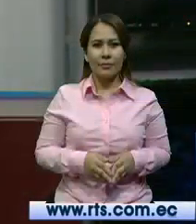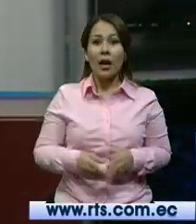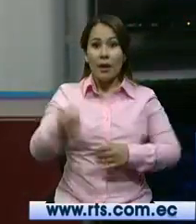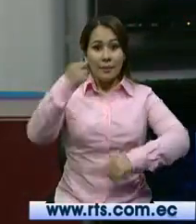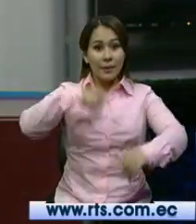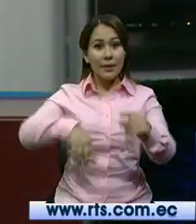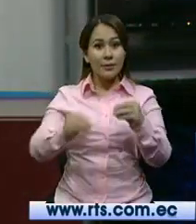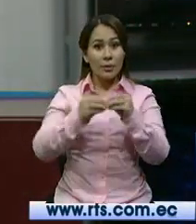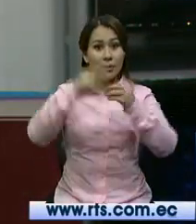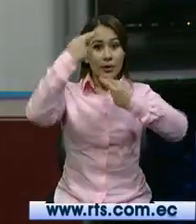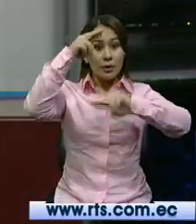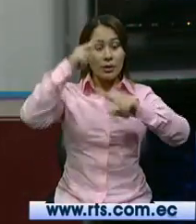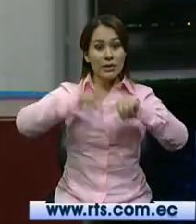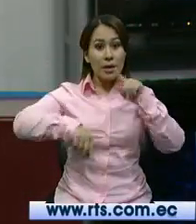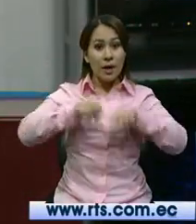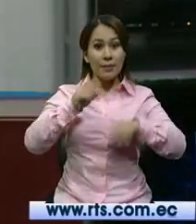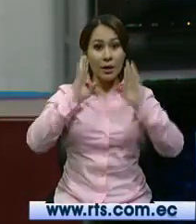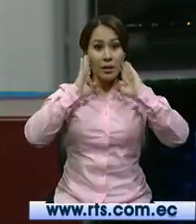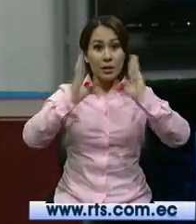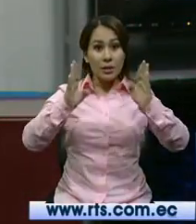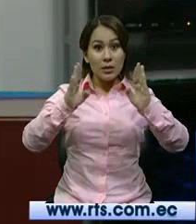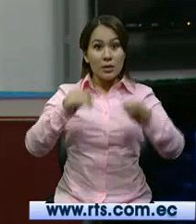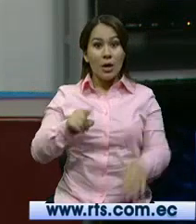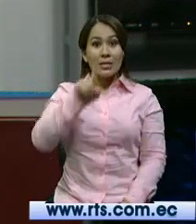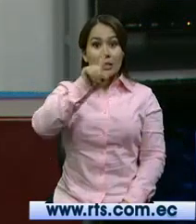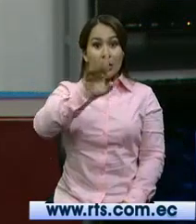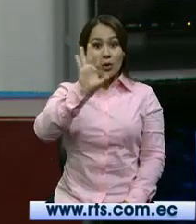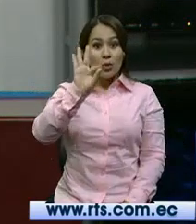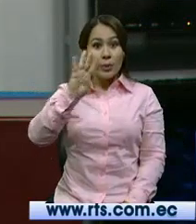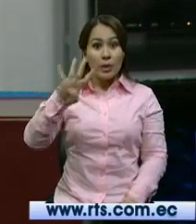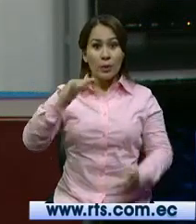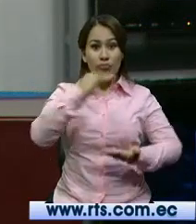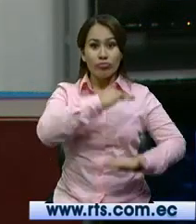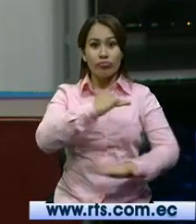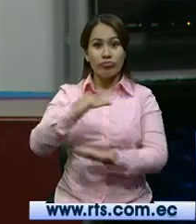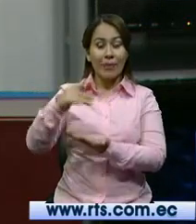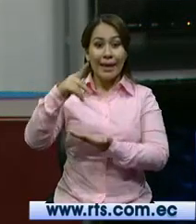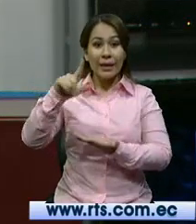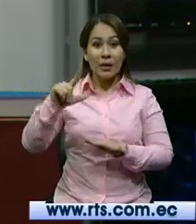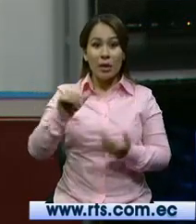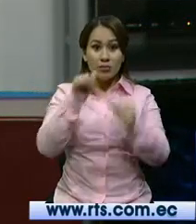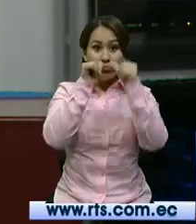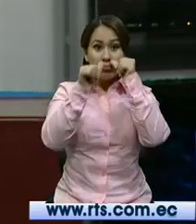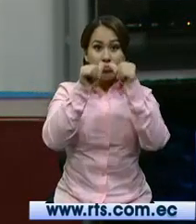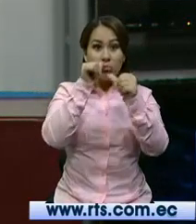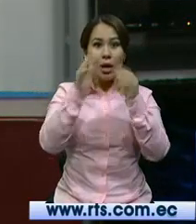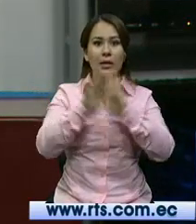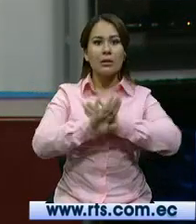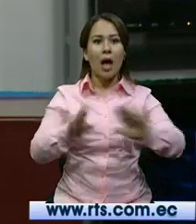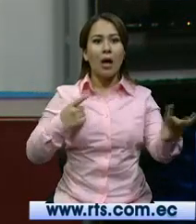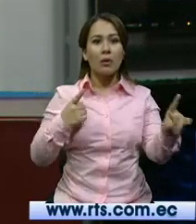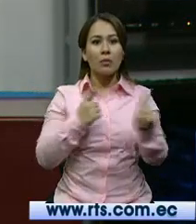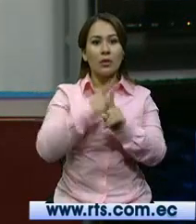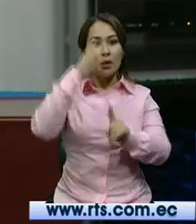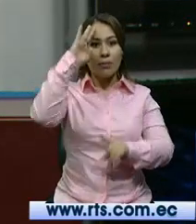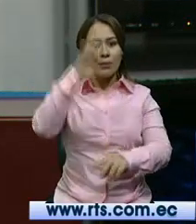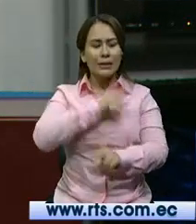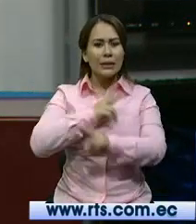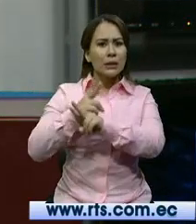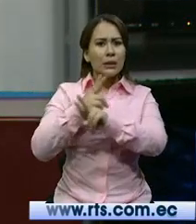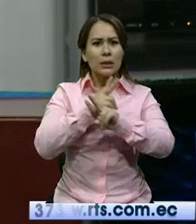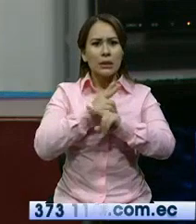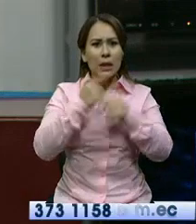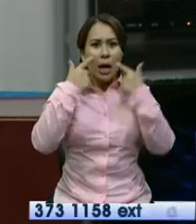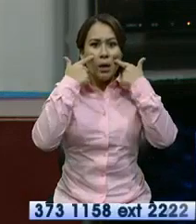De regreso con más información, amigos. 194 kilos de cocaína fueron decomisados por agentes de la Unidad de Investigaciones Antinarcóticos